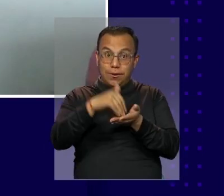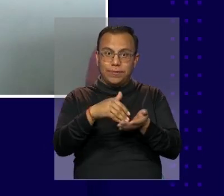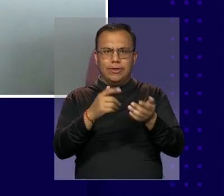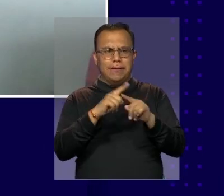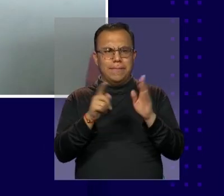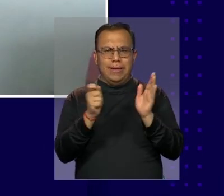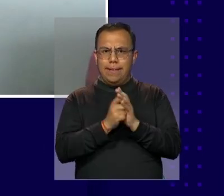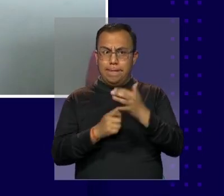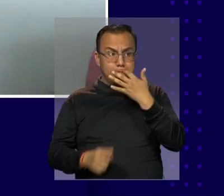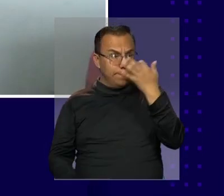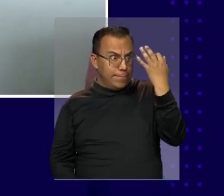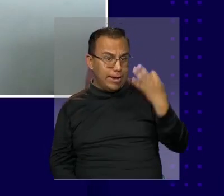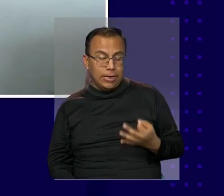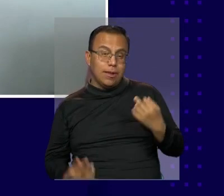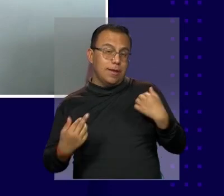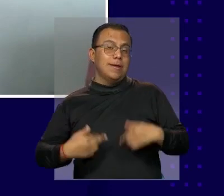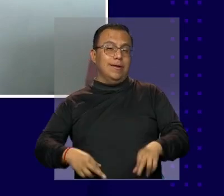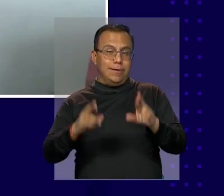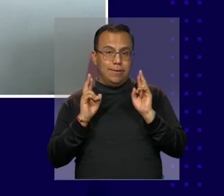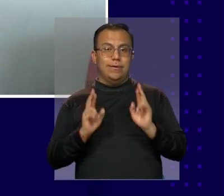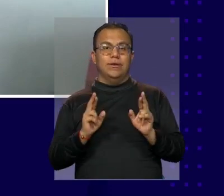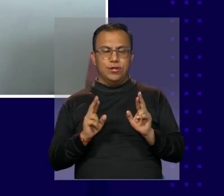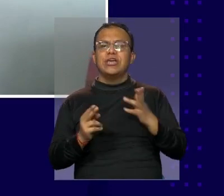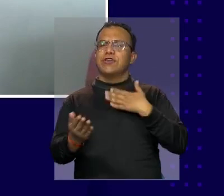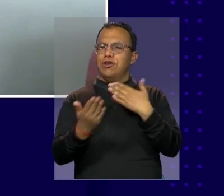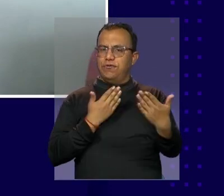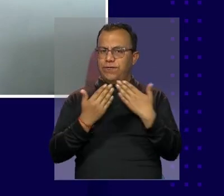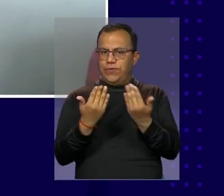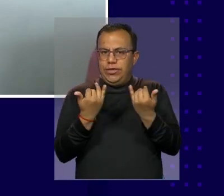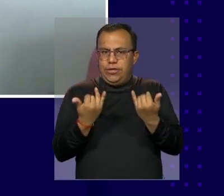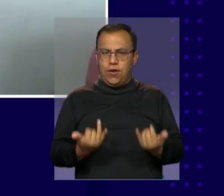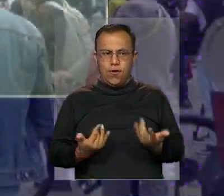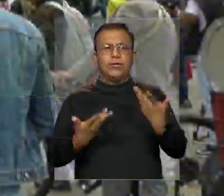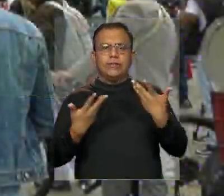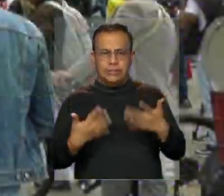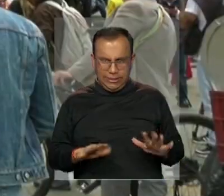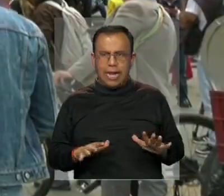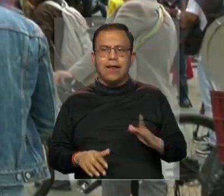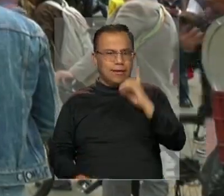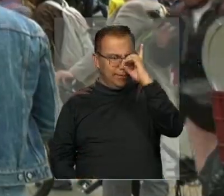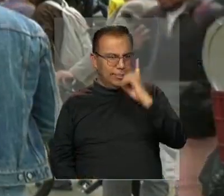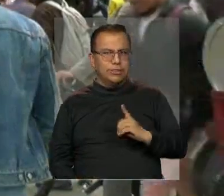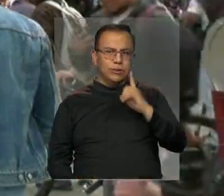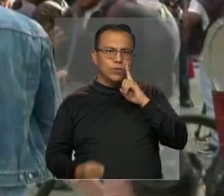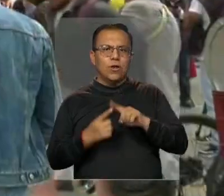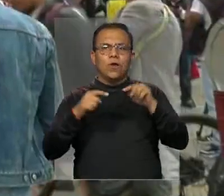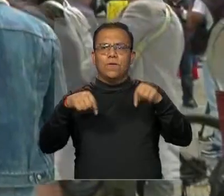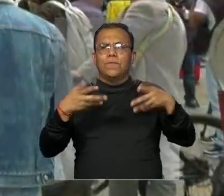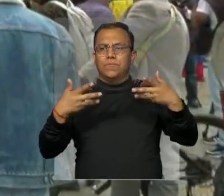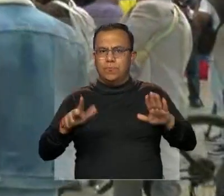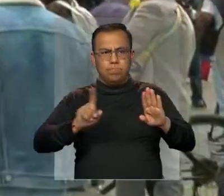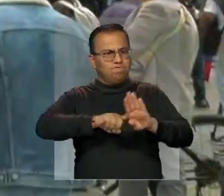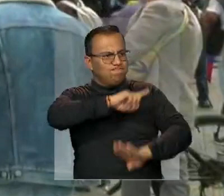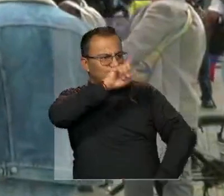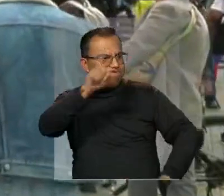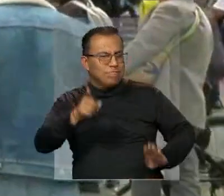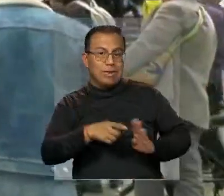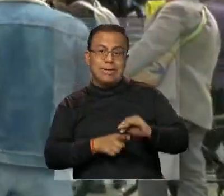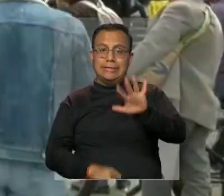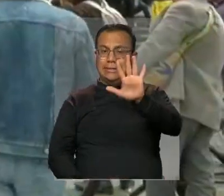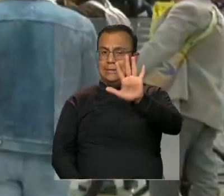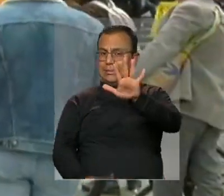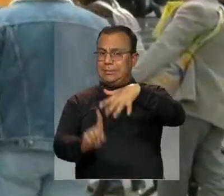pero la verdad esperamos y confiamos en que la Corte ya tome la decisión. Es que ya son